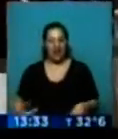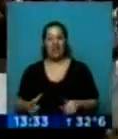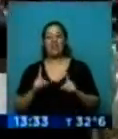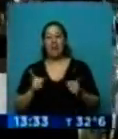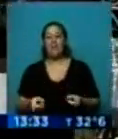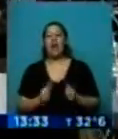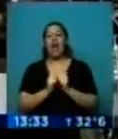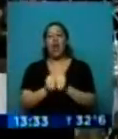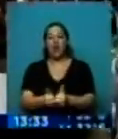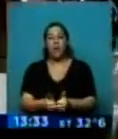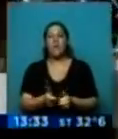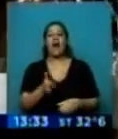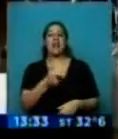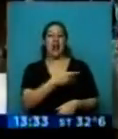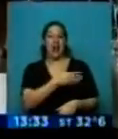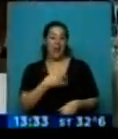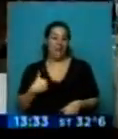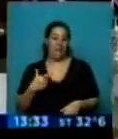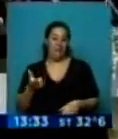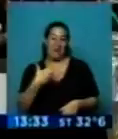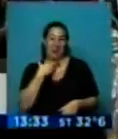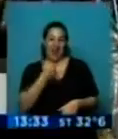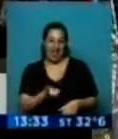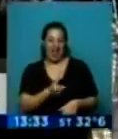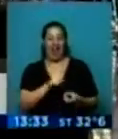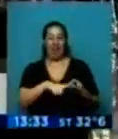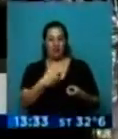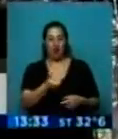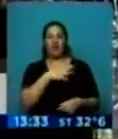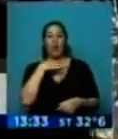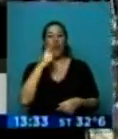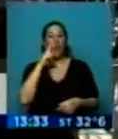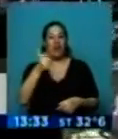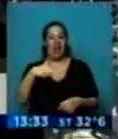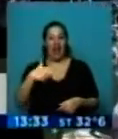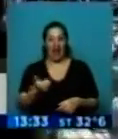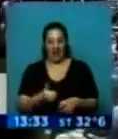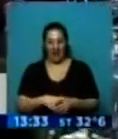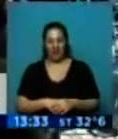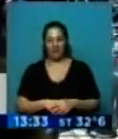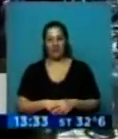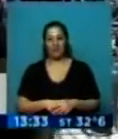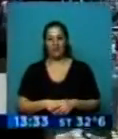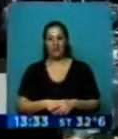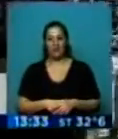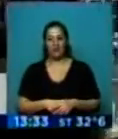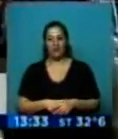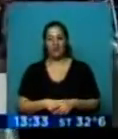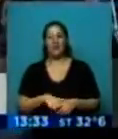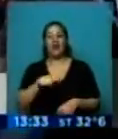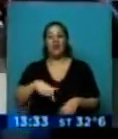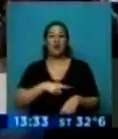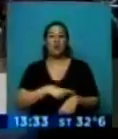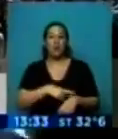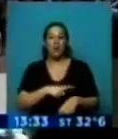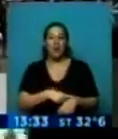acompañado también por la mamá de su hija, la primera dama, Juliana Aguada, su esposa. Están saludando en este